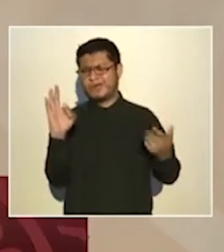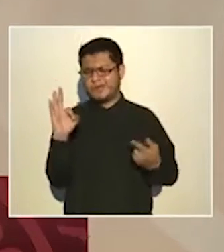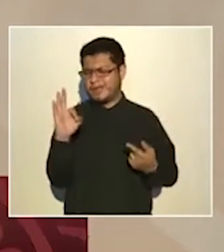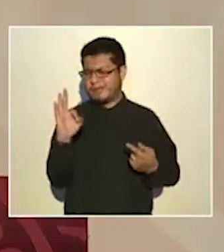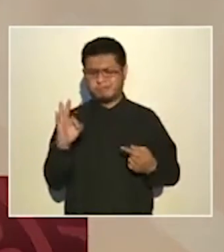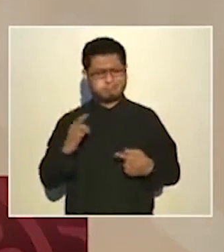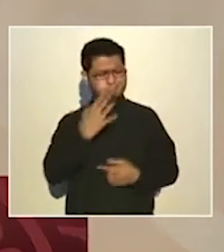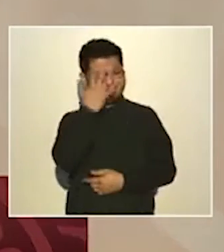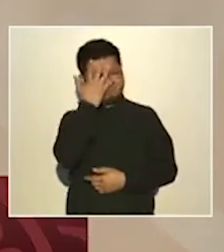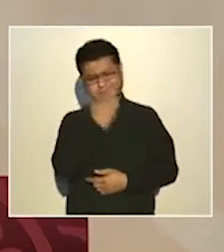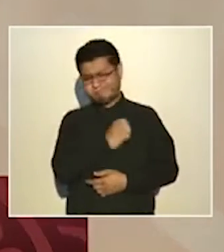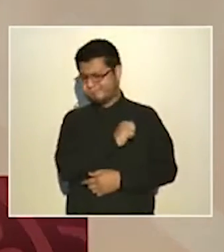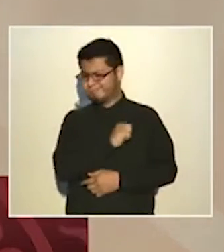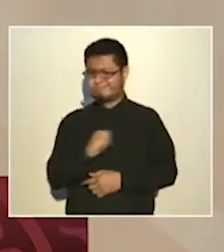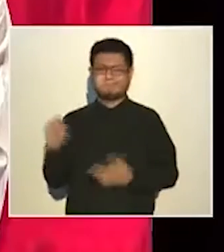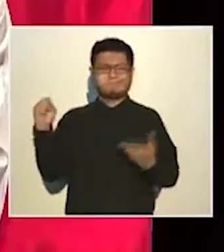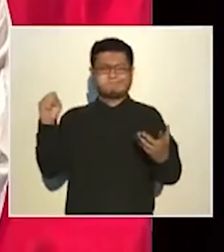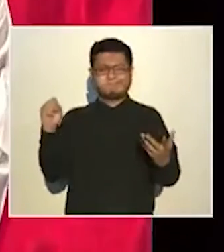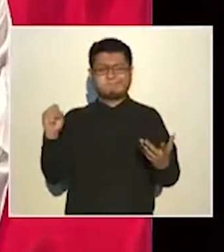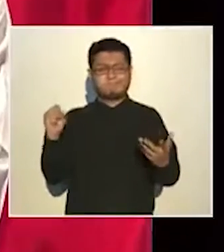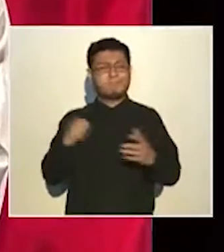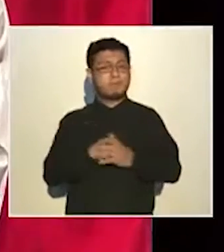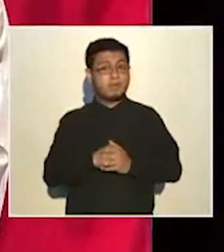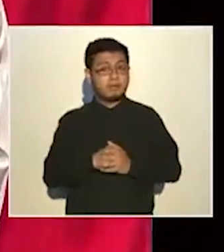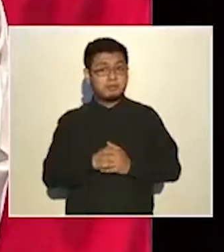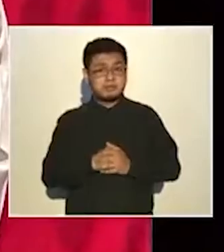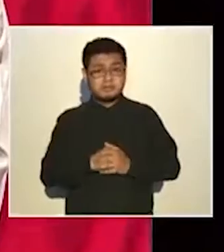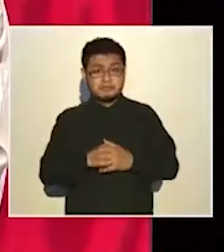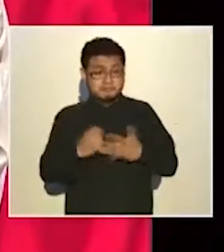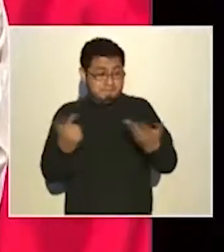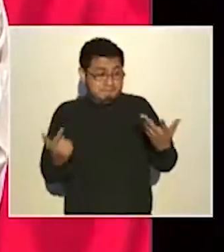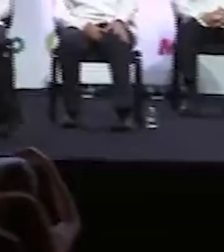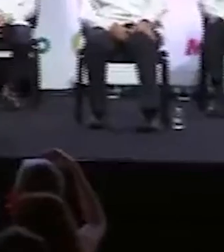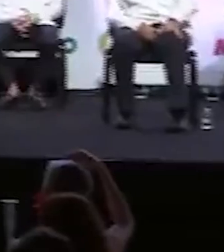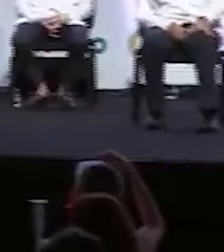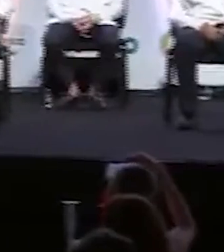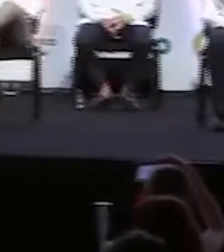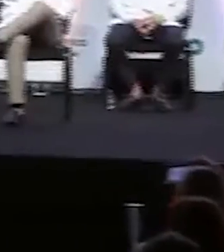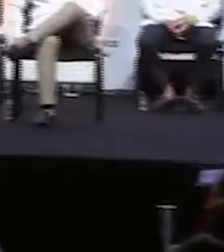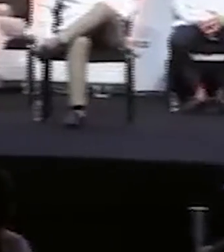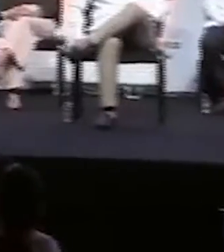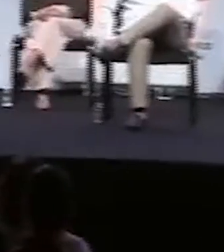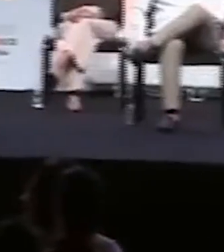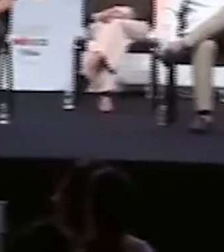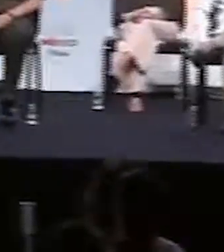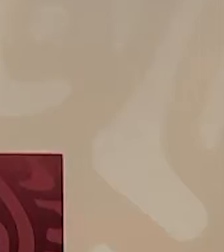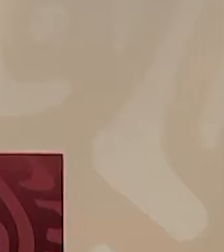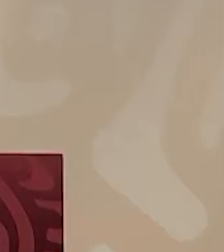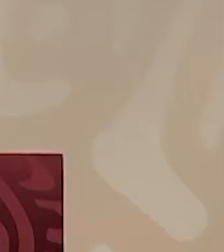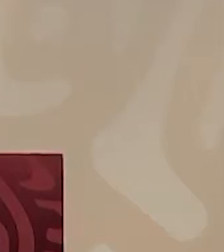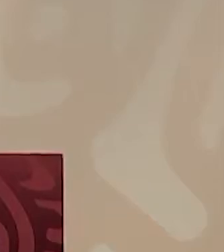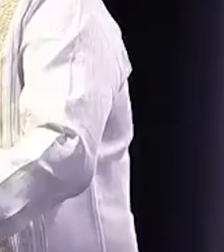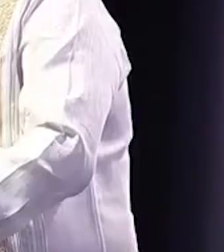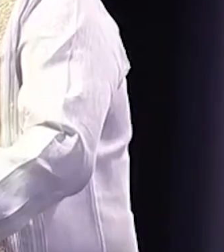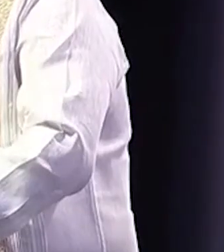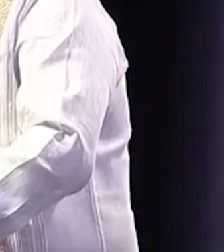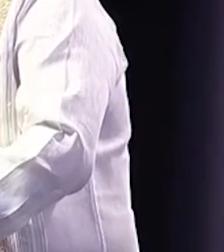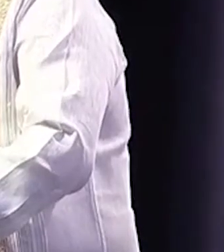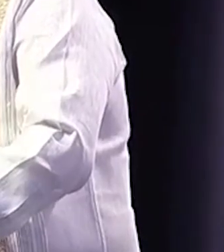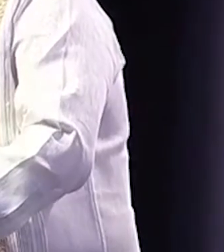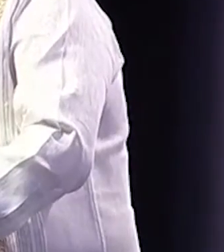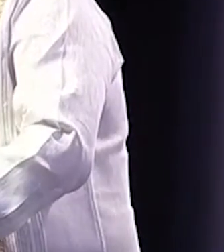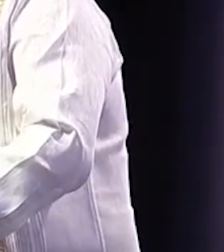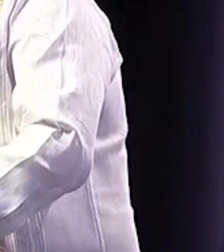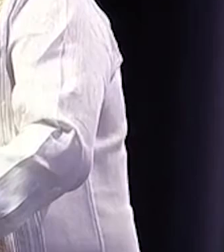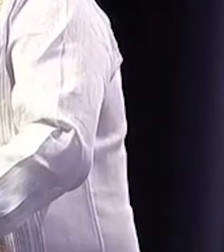extraordinario. Como México no hay dos. Por su parte, el secretario de Turismo Miguel Torruco Márquez manifestó